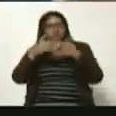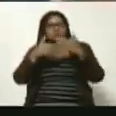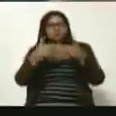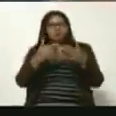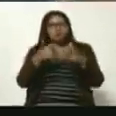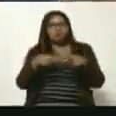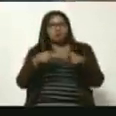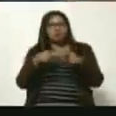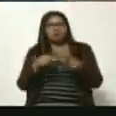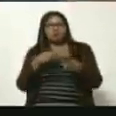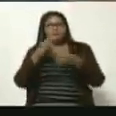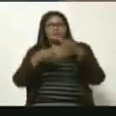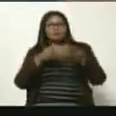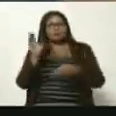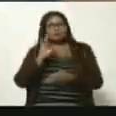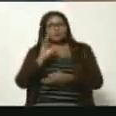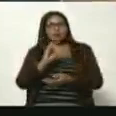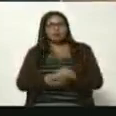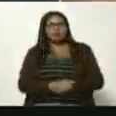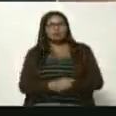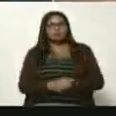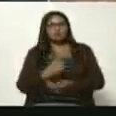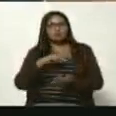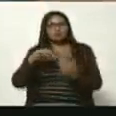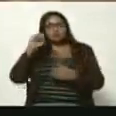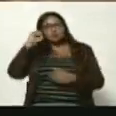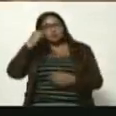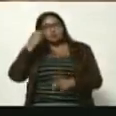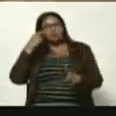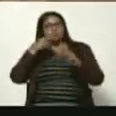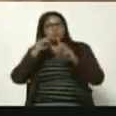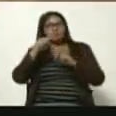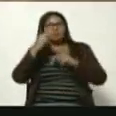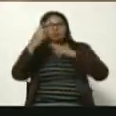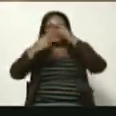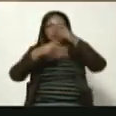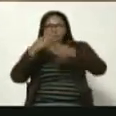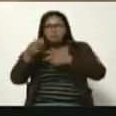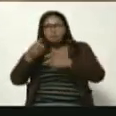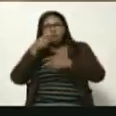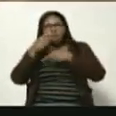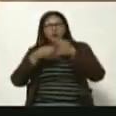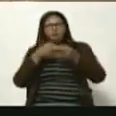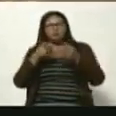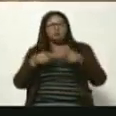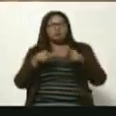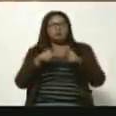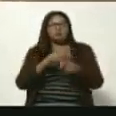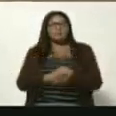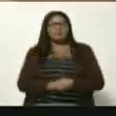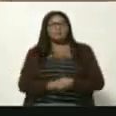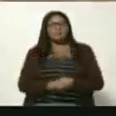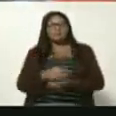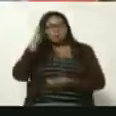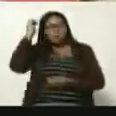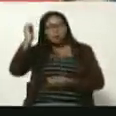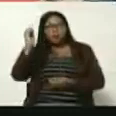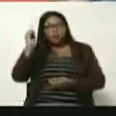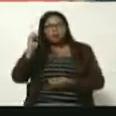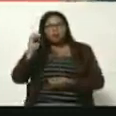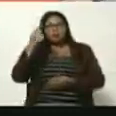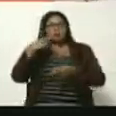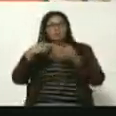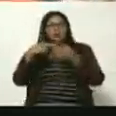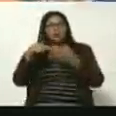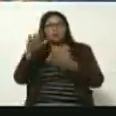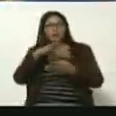las estaciones del Metro de Caracas. Recordemos que el primer recorrido de supervisión lo realizó en las estaciones Propatria, Pérez Bonalde y